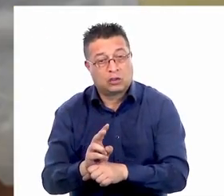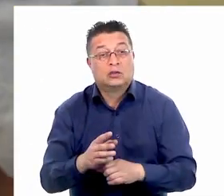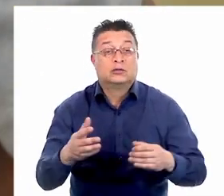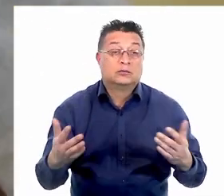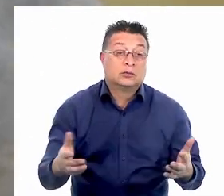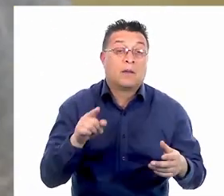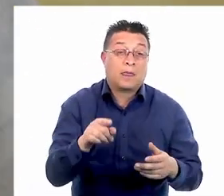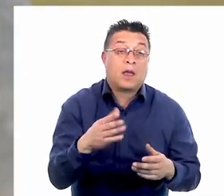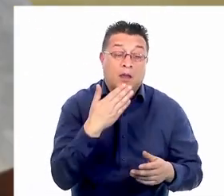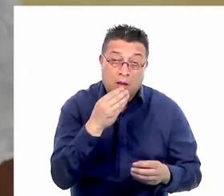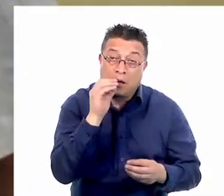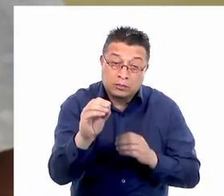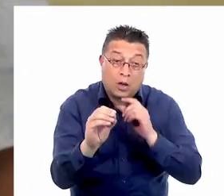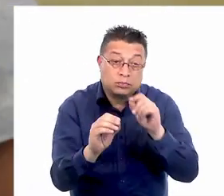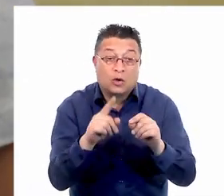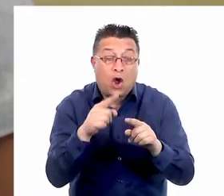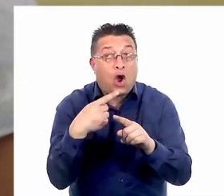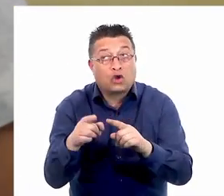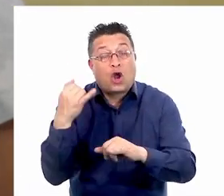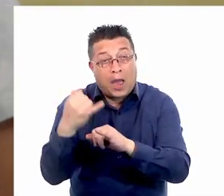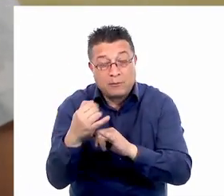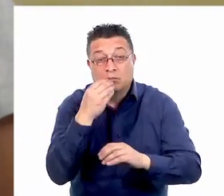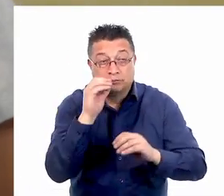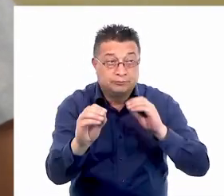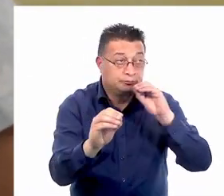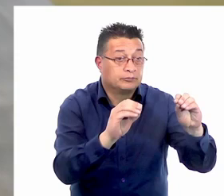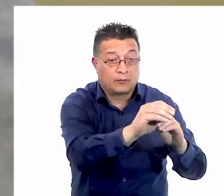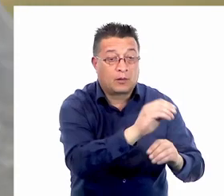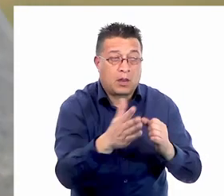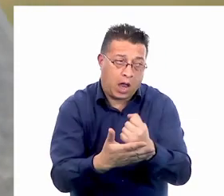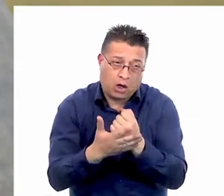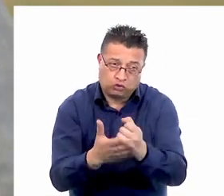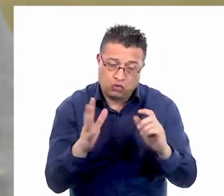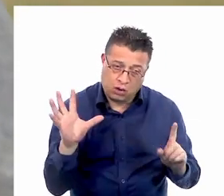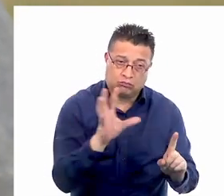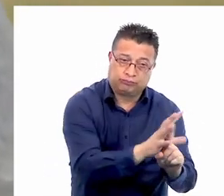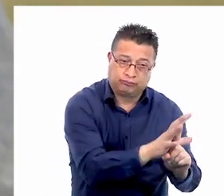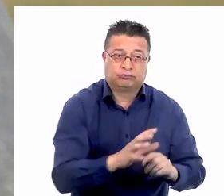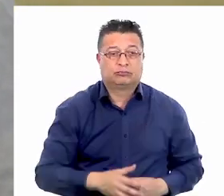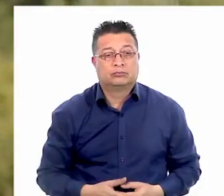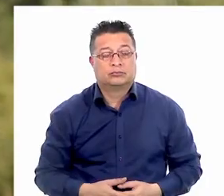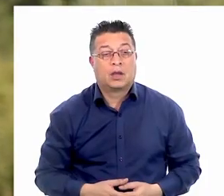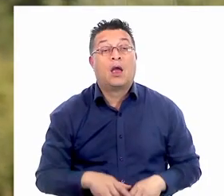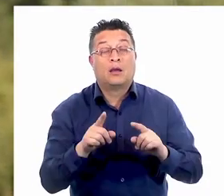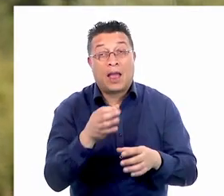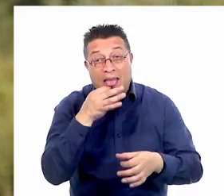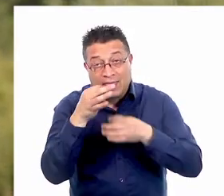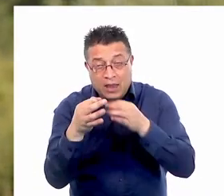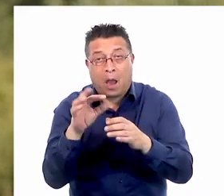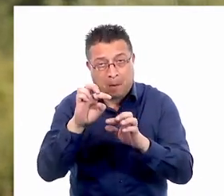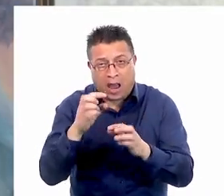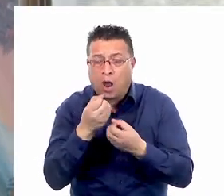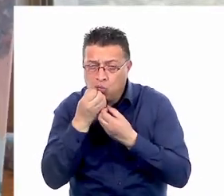Y no sé, tal vez poniéndole a algunos otros amigos míos para que les ayude. Que le diga a